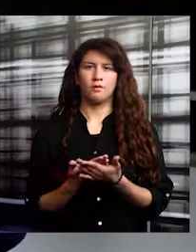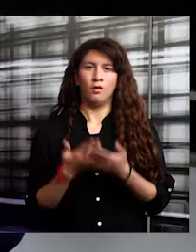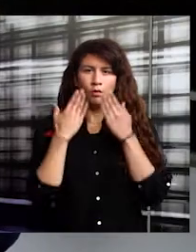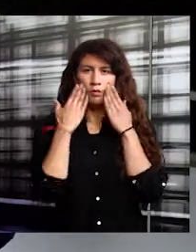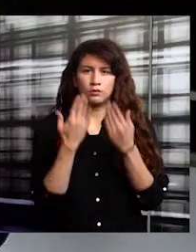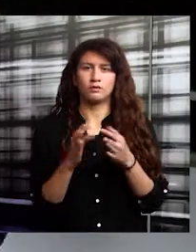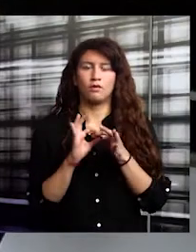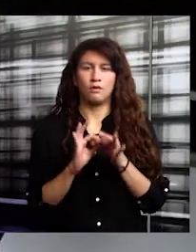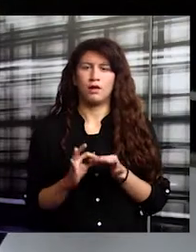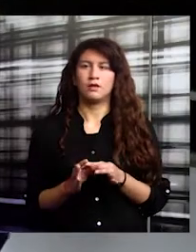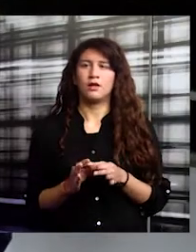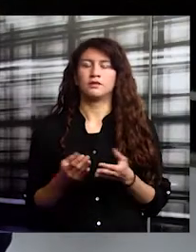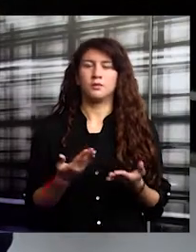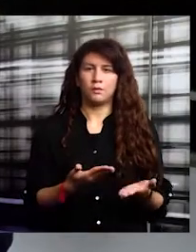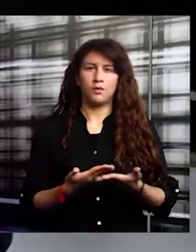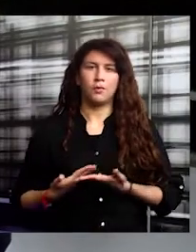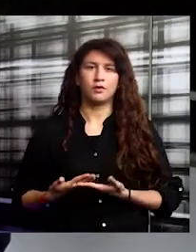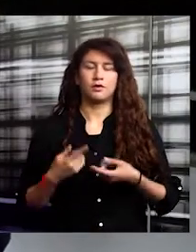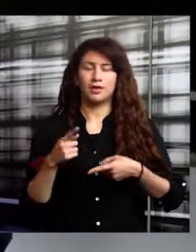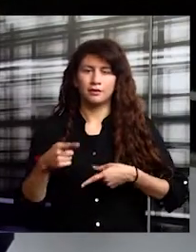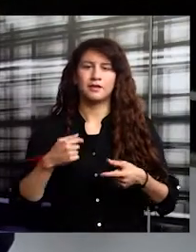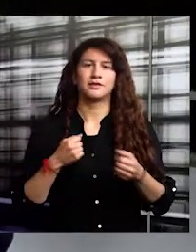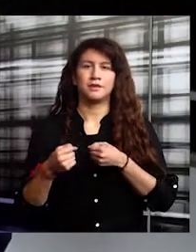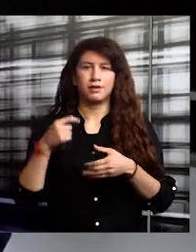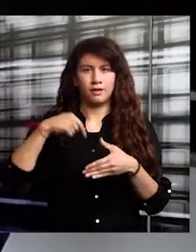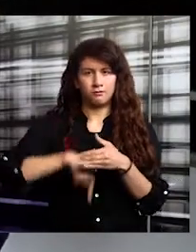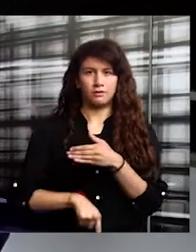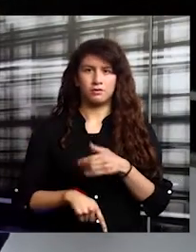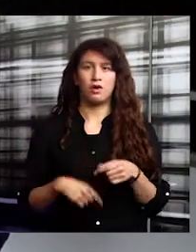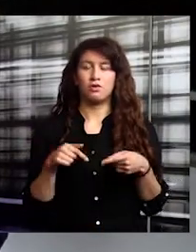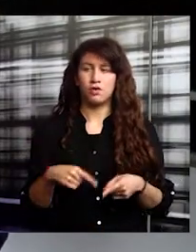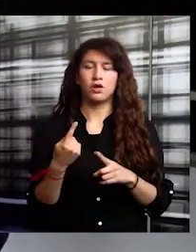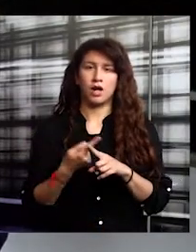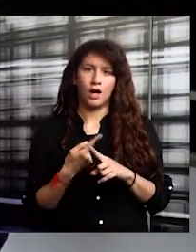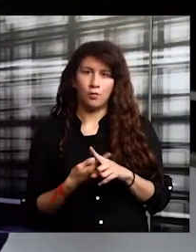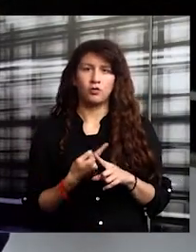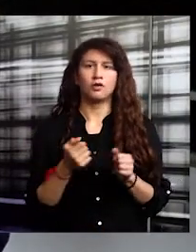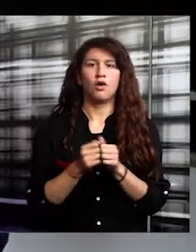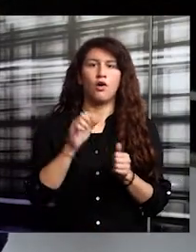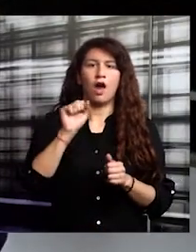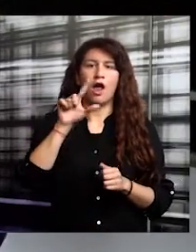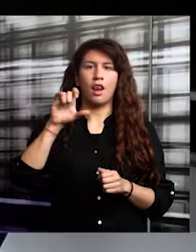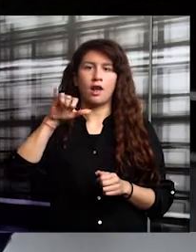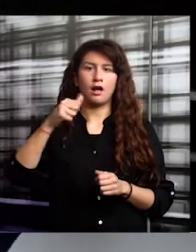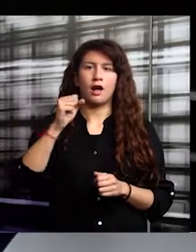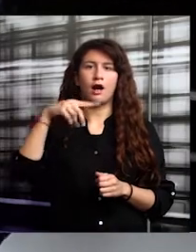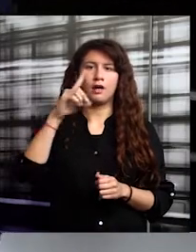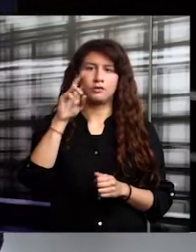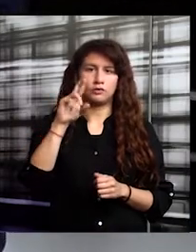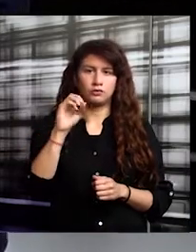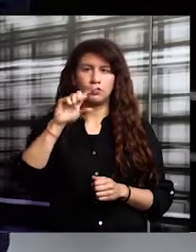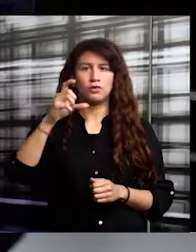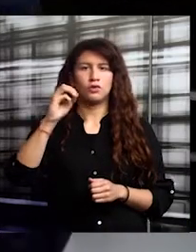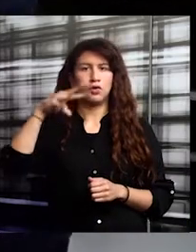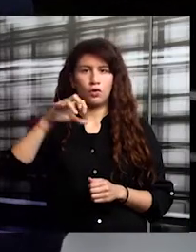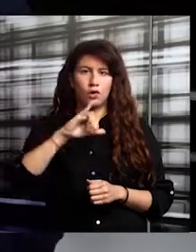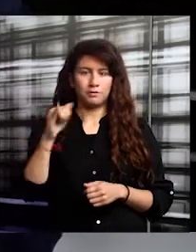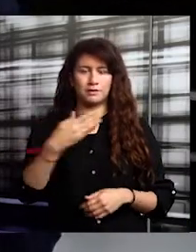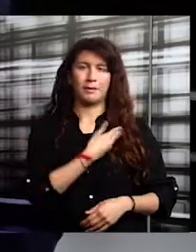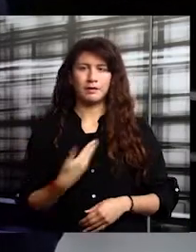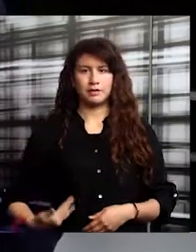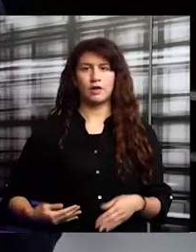¿Cómo está? Un gusto saludarle. Gracias por compartir con nosotros esta entrevista a fondo. Y hoy queremos conversar con Alejandro Gómez, presidente del Colegio de Abogados